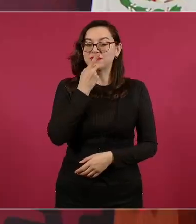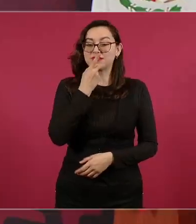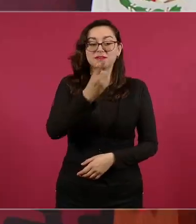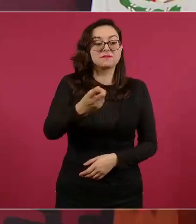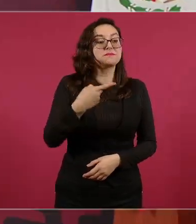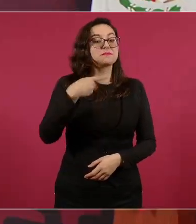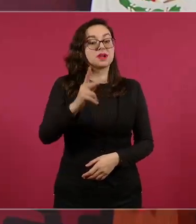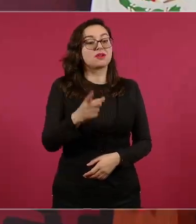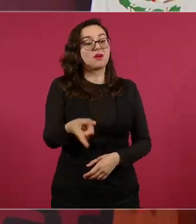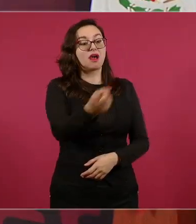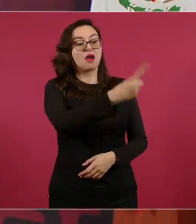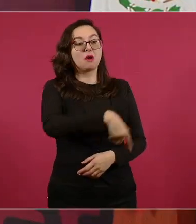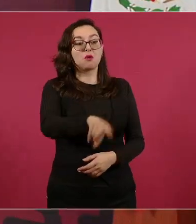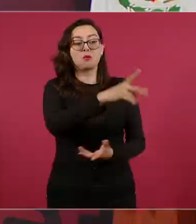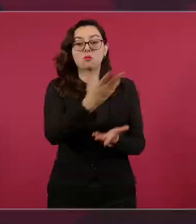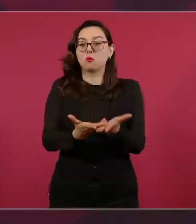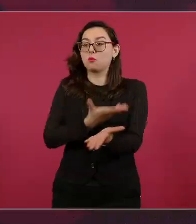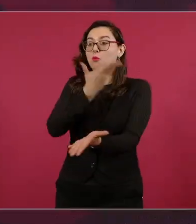¿Pero qué proponen?